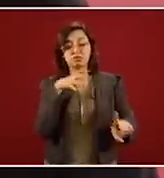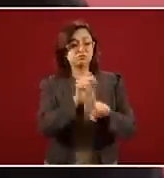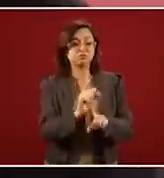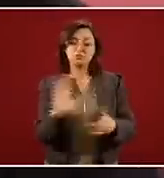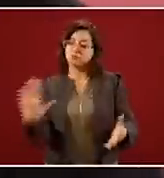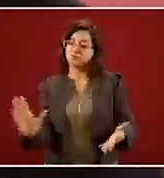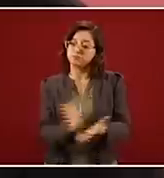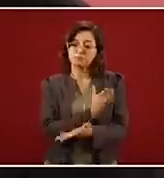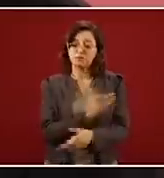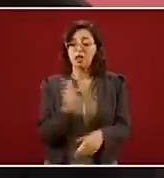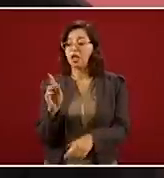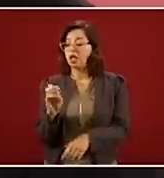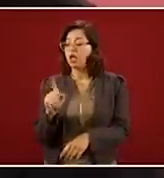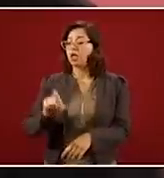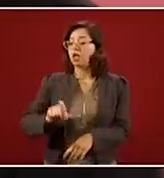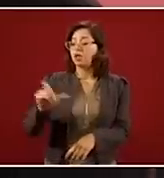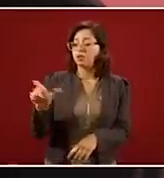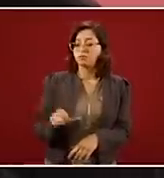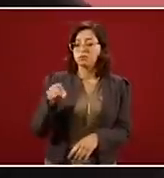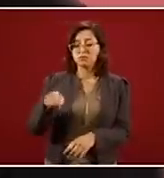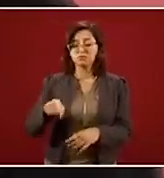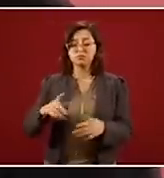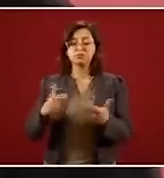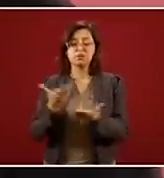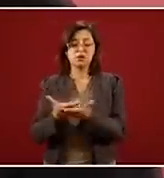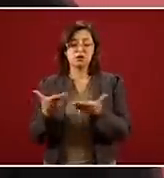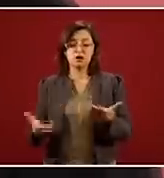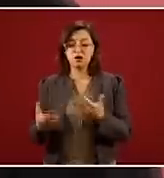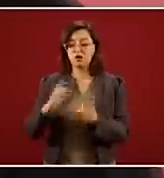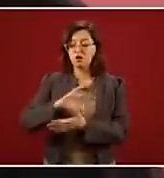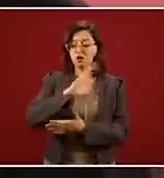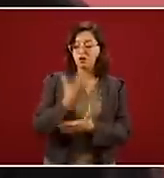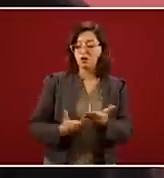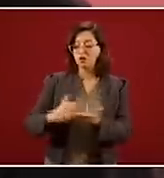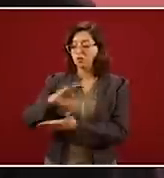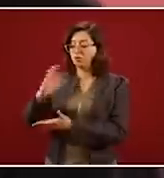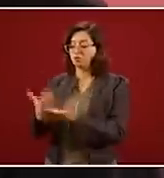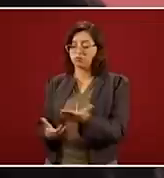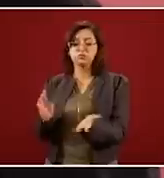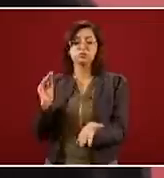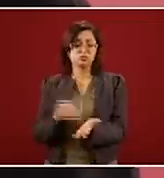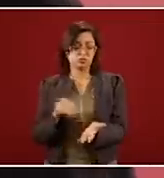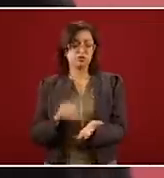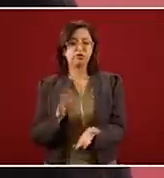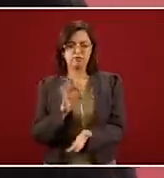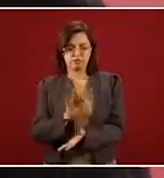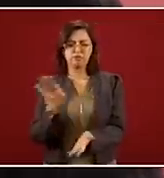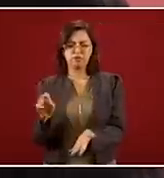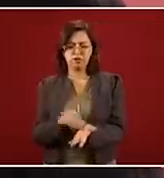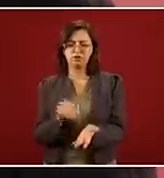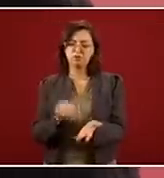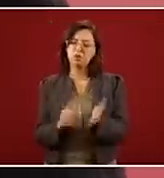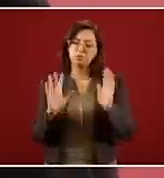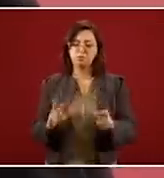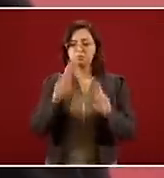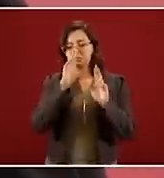cuanto a Pemex, los contratos que están hoy día vigentes, esos se respetan, y la